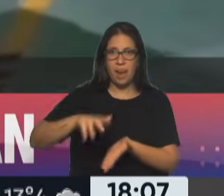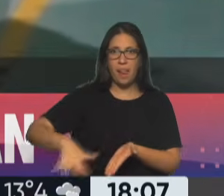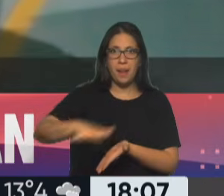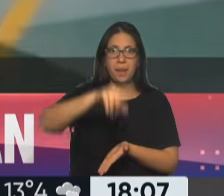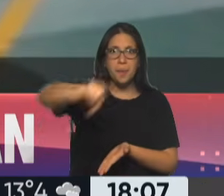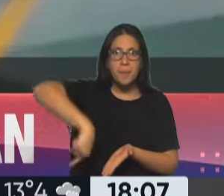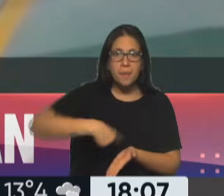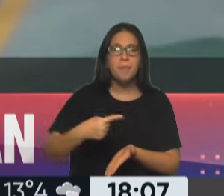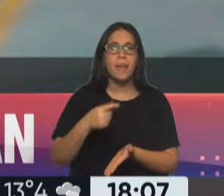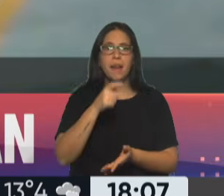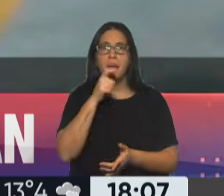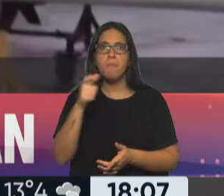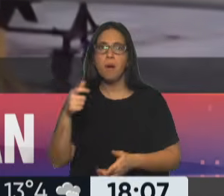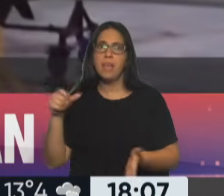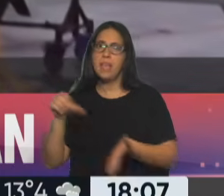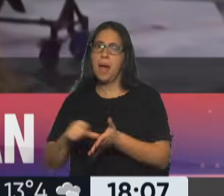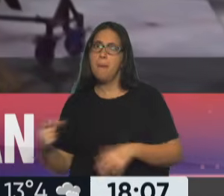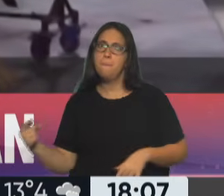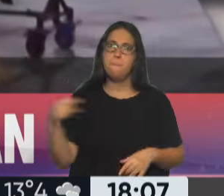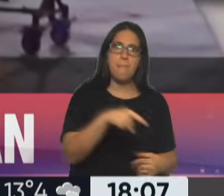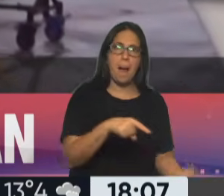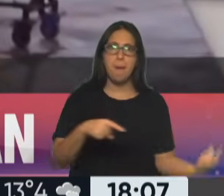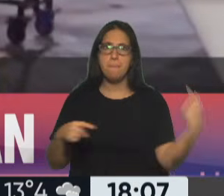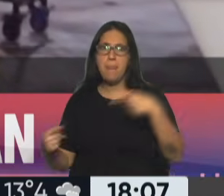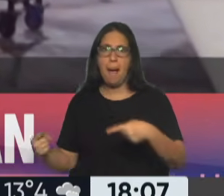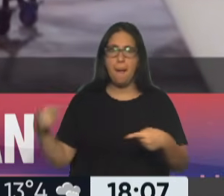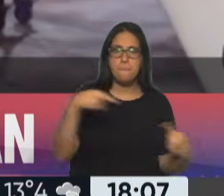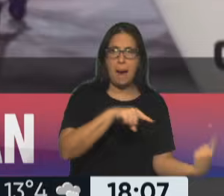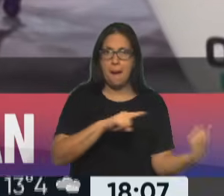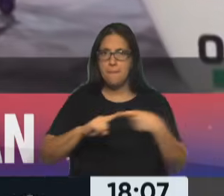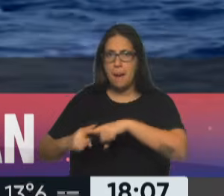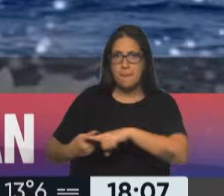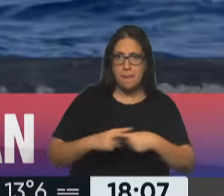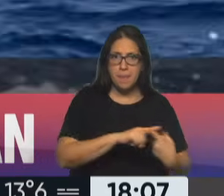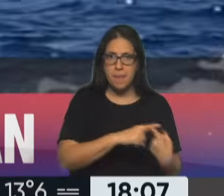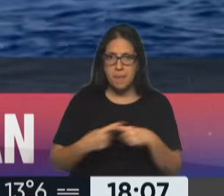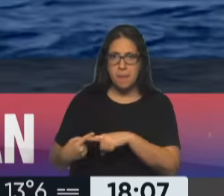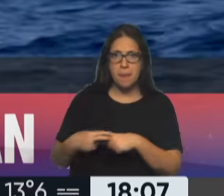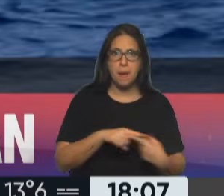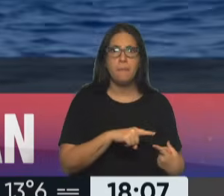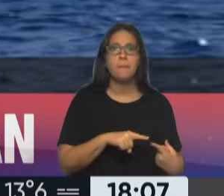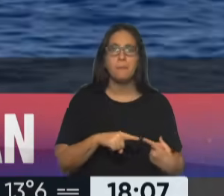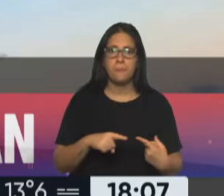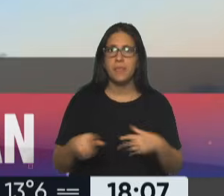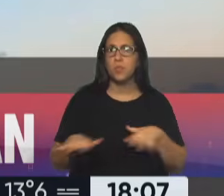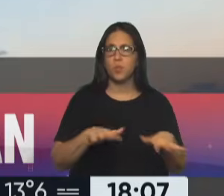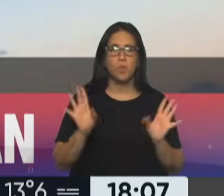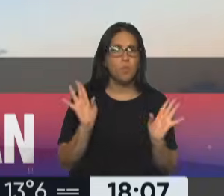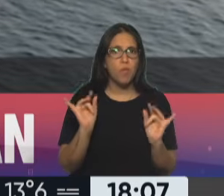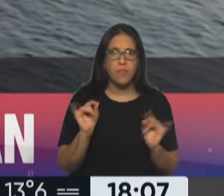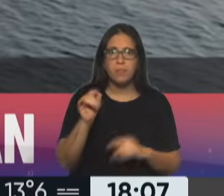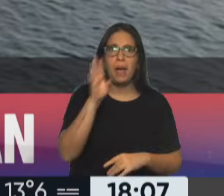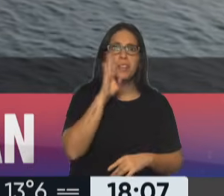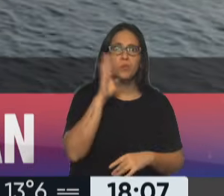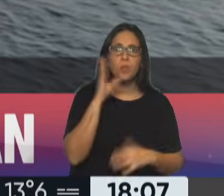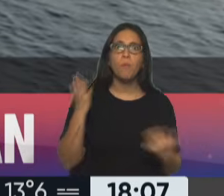nuevo ciclo de respuestas iraníes y aumenta el riesgo de escalada. La situación es compleja para Estados Unidos porque, a